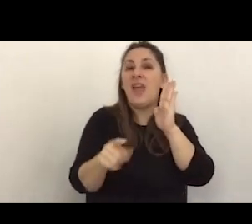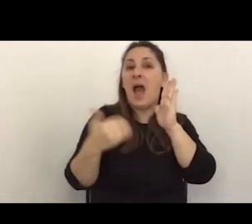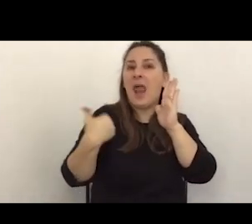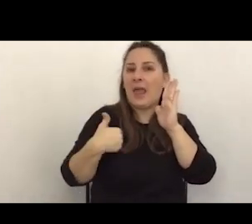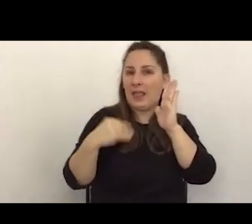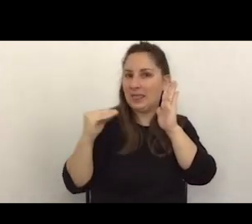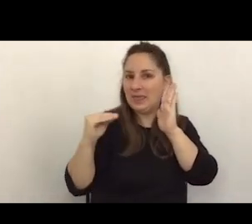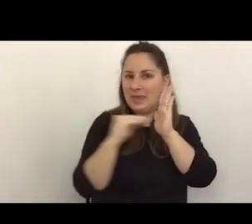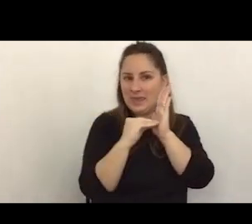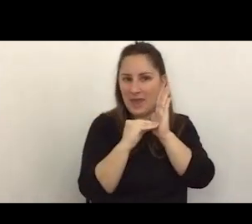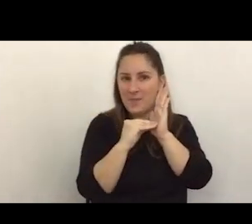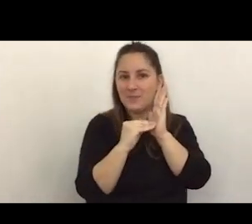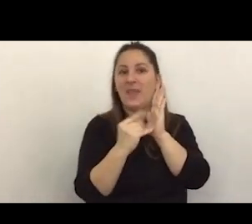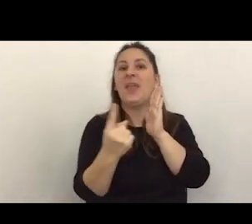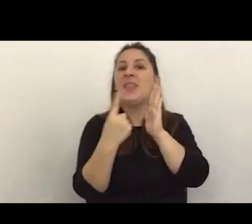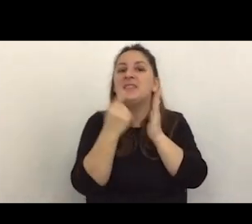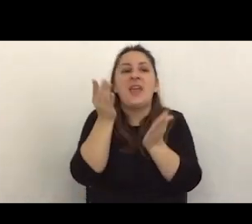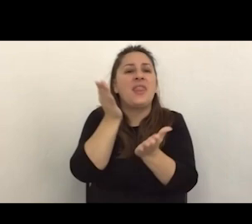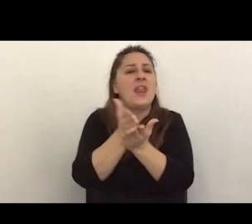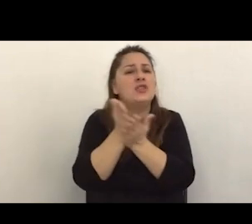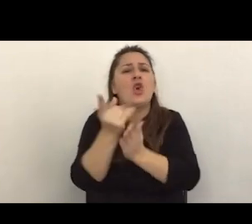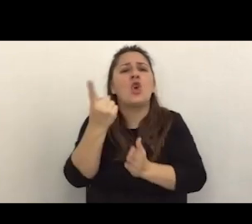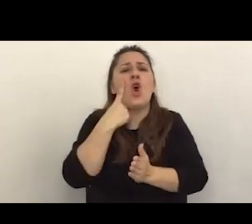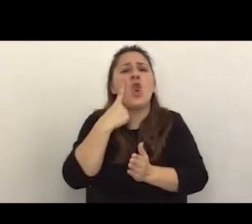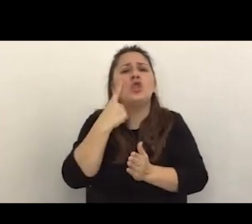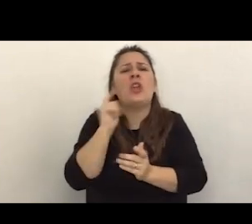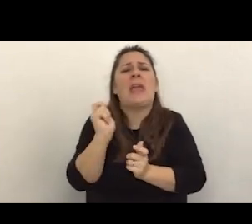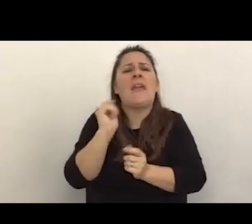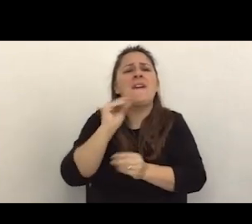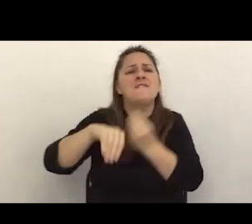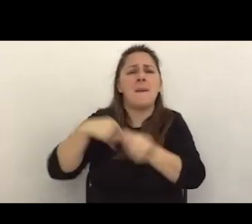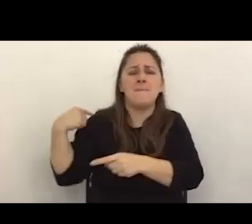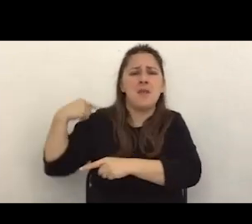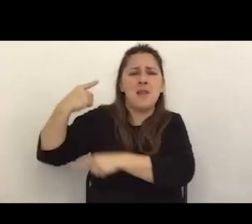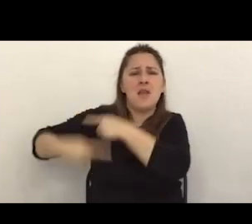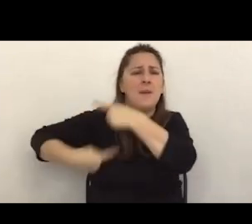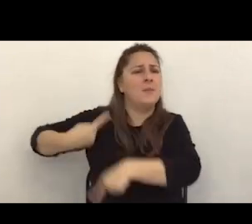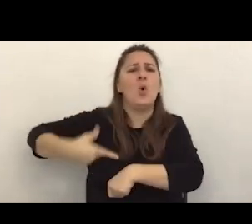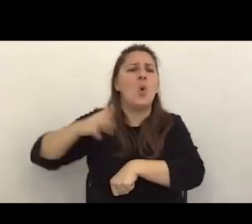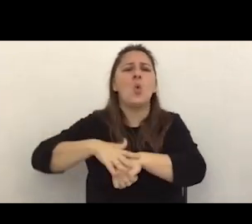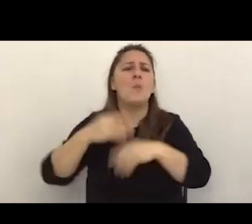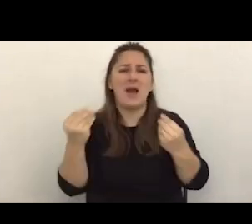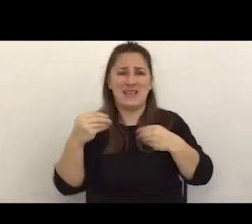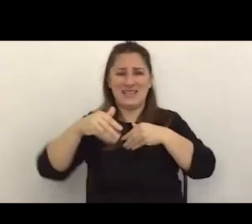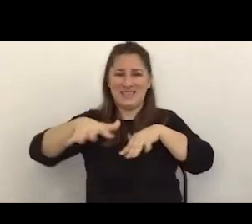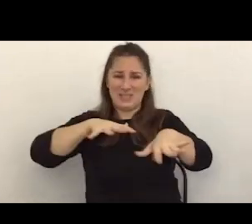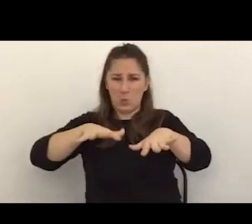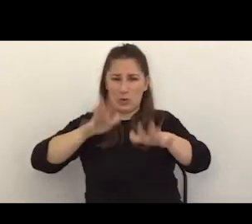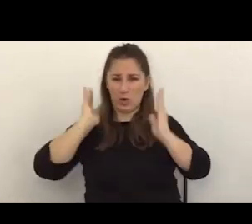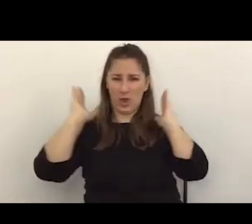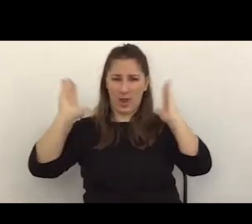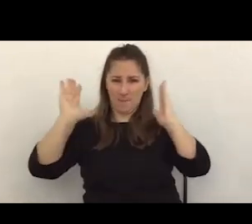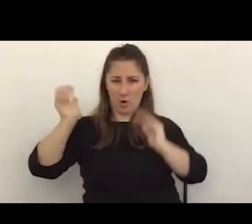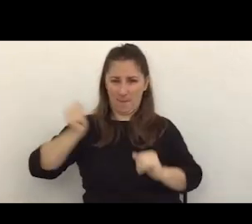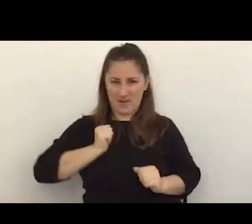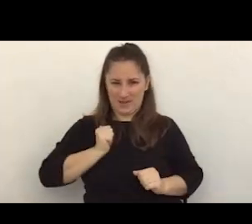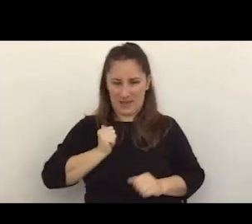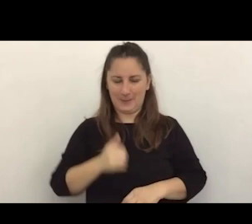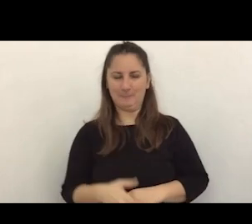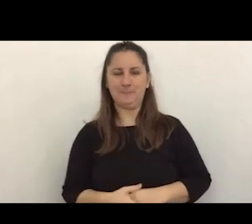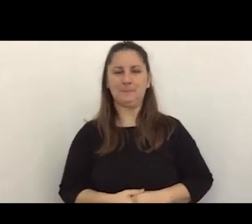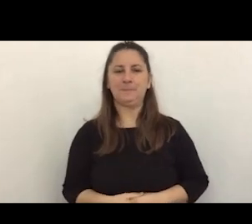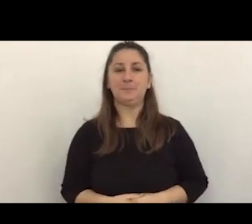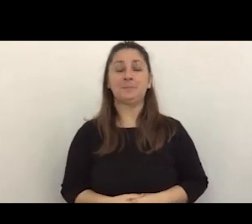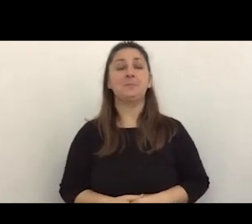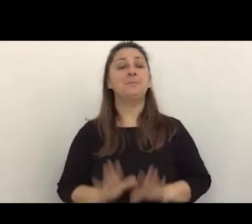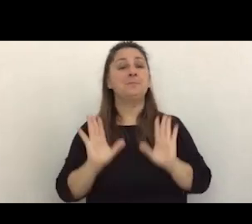se establece este derecho a conocer los orígenes como consecuencia de lo que sucedió en nuestra dictadura militar. Pero